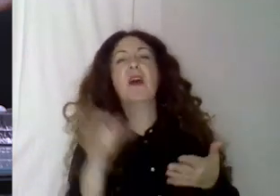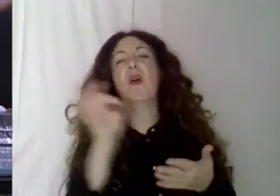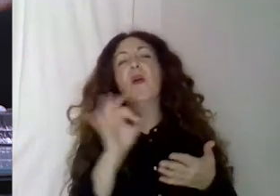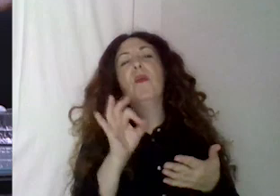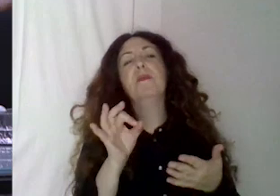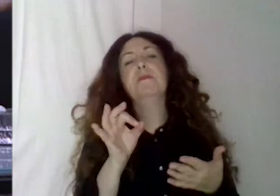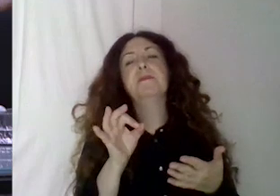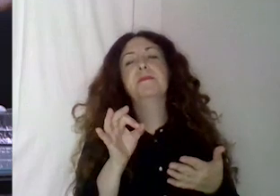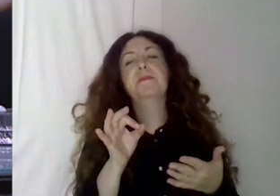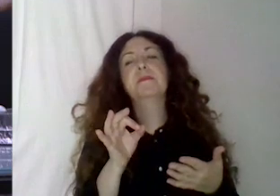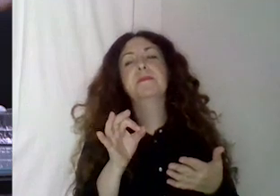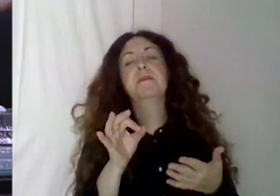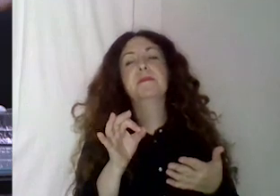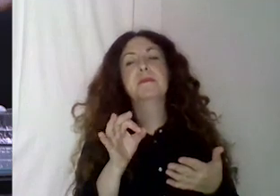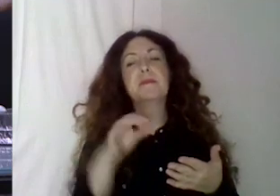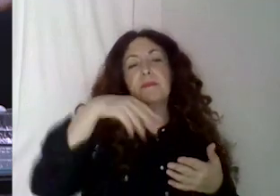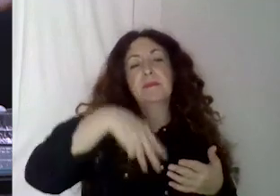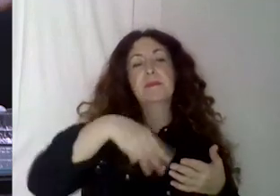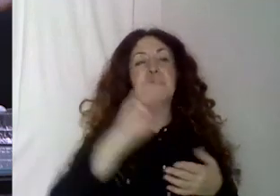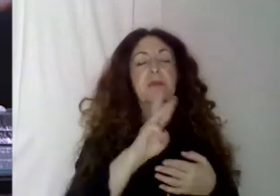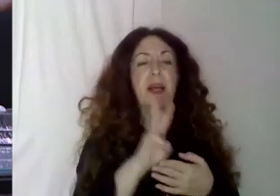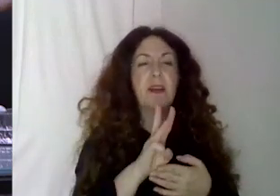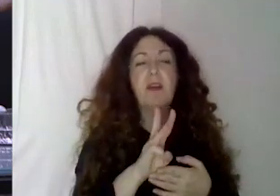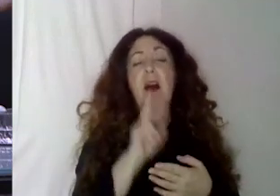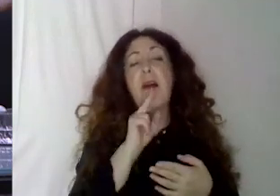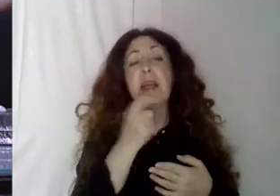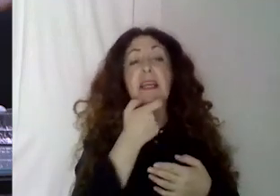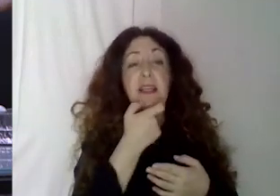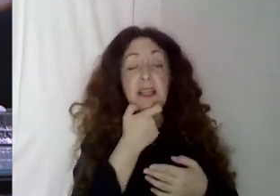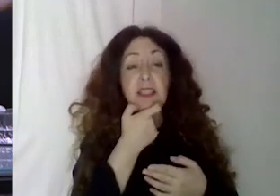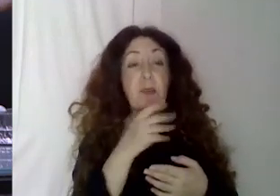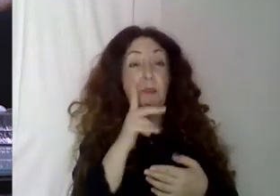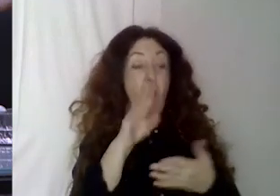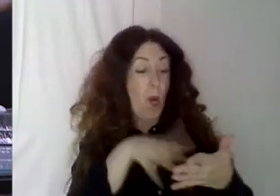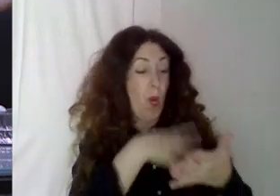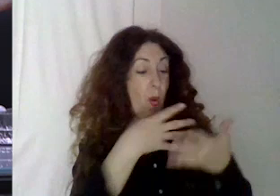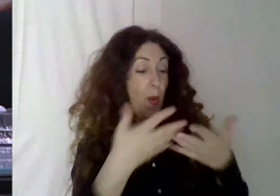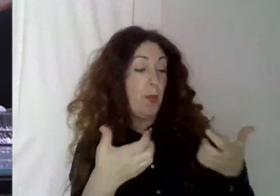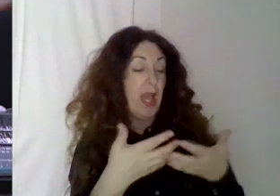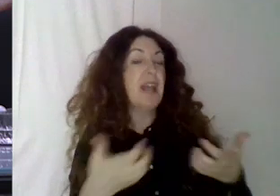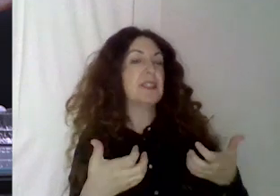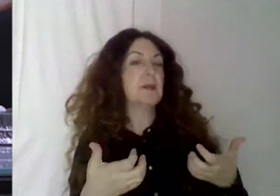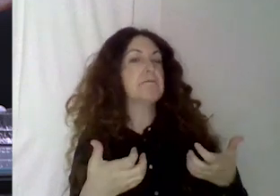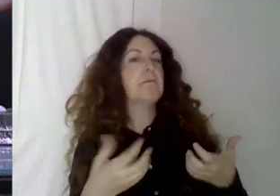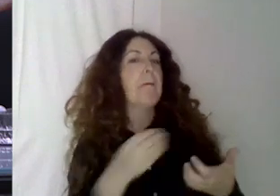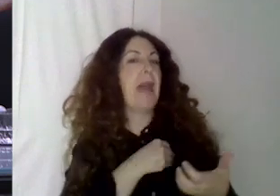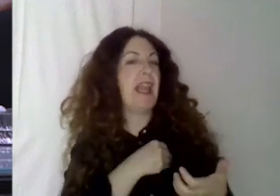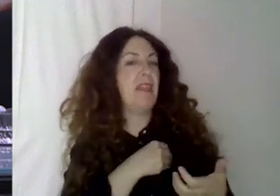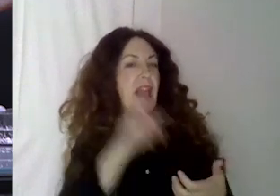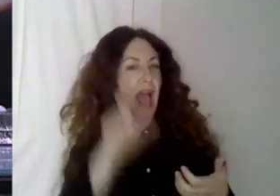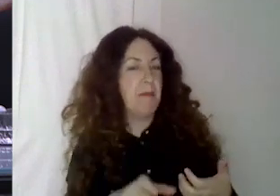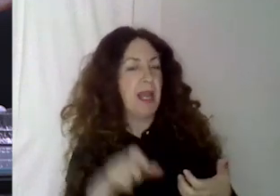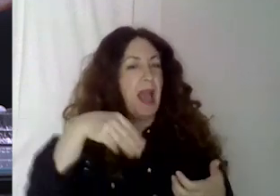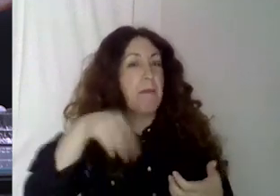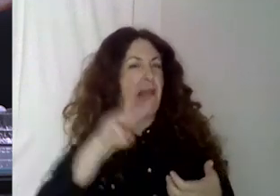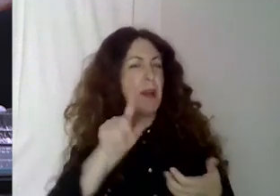bueno, al menos de la discreción respecto a extrapolar las vidas a las biografías canallas, como